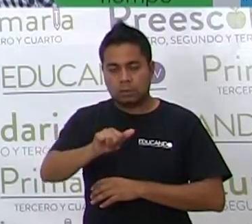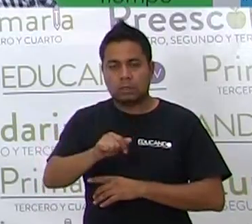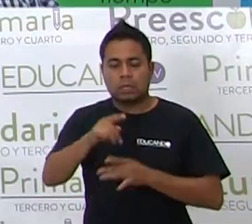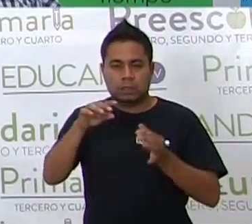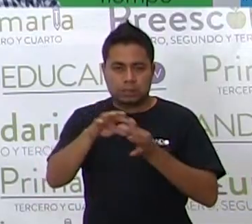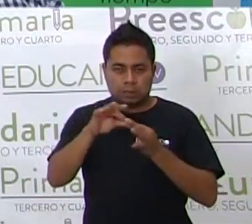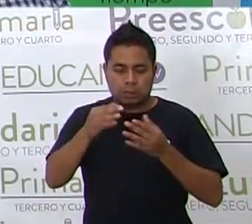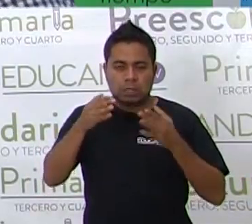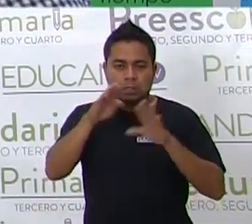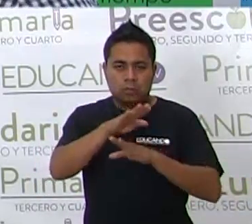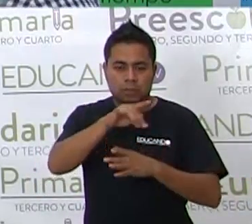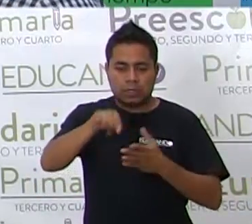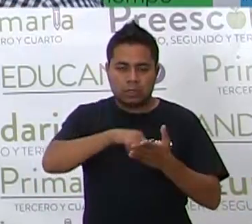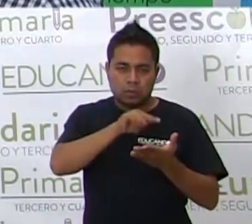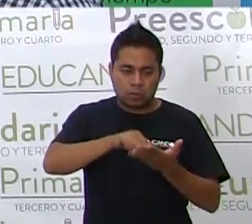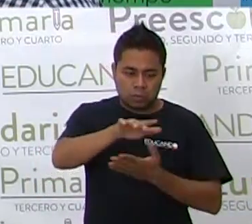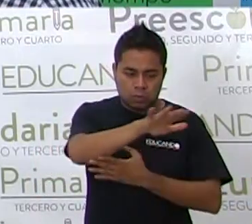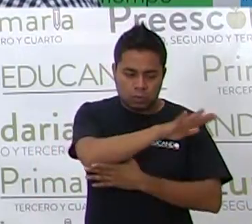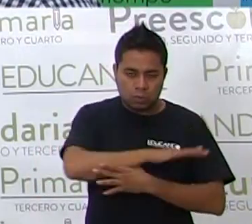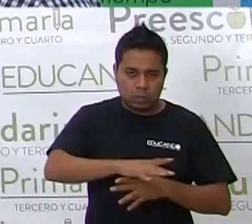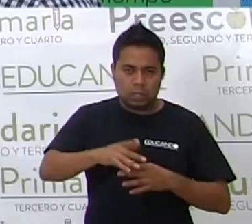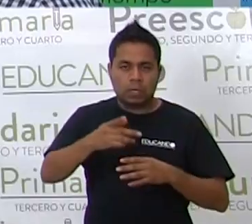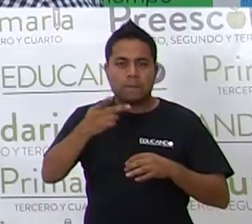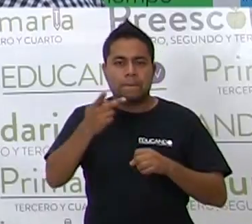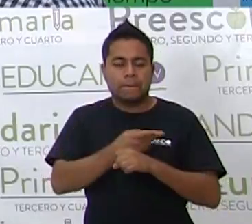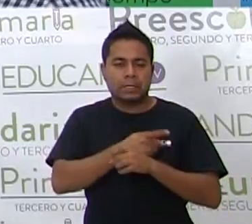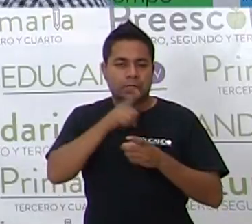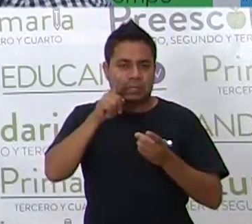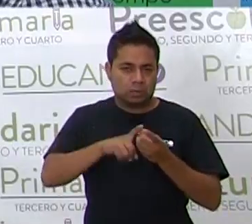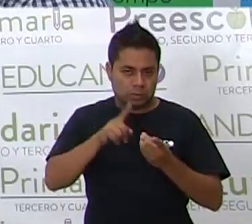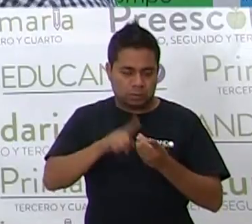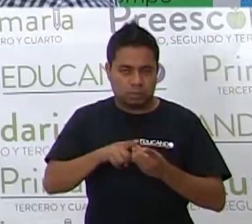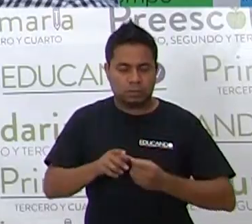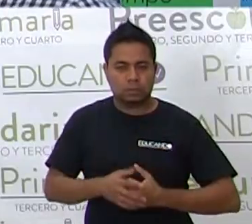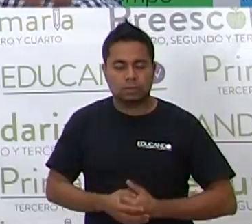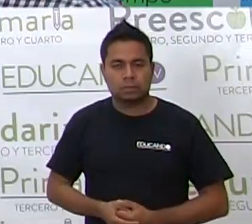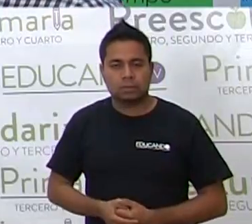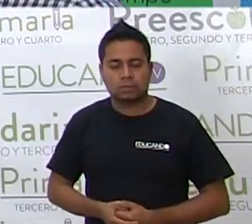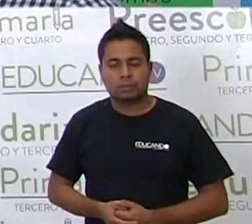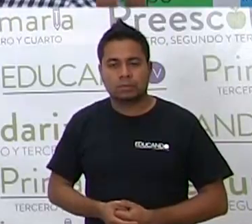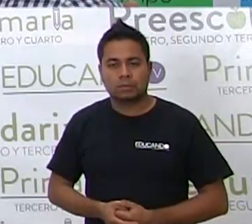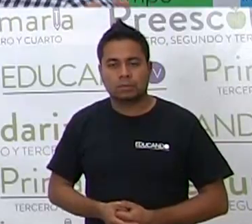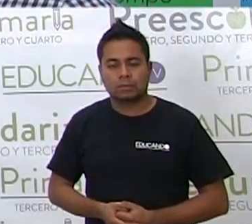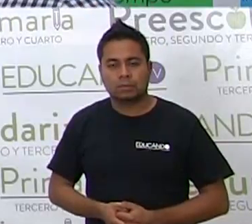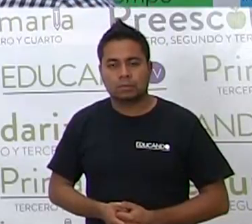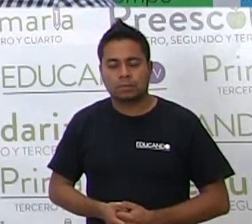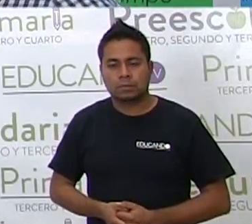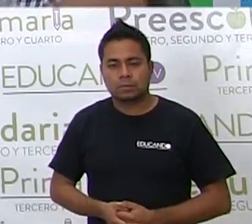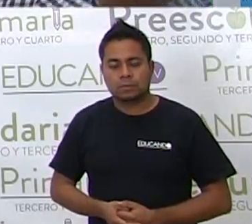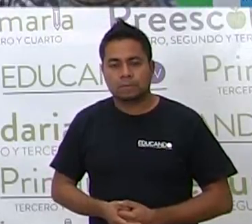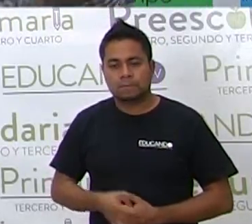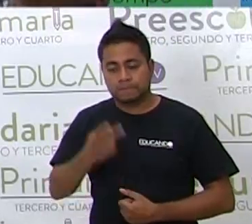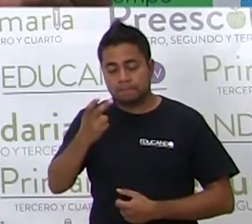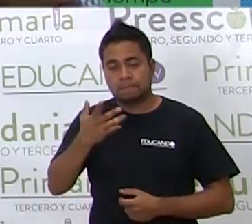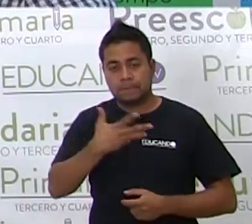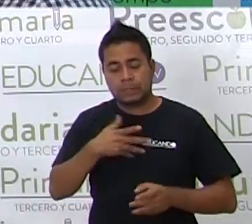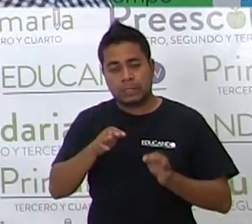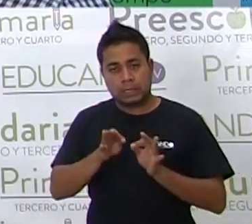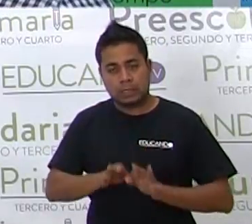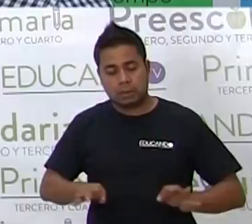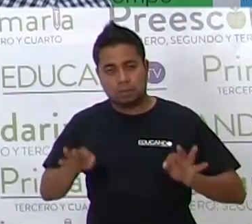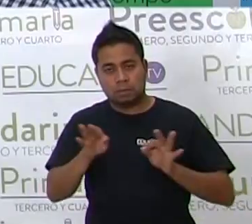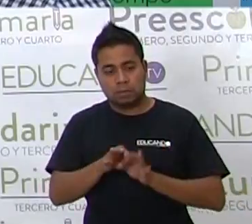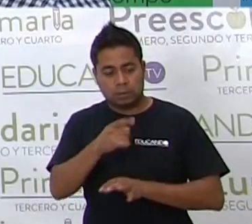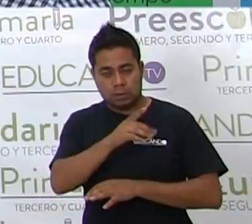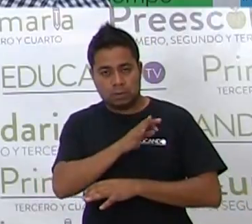espacio geográfico donde suceden los hechos. Parte importante porque de aquí